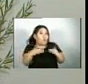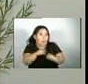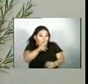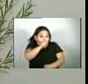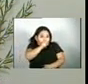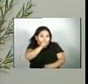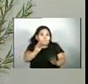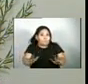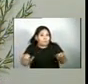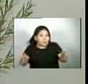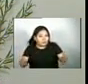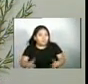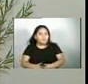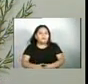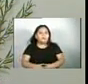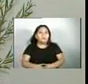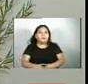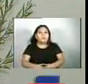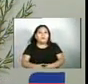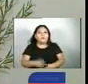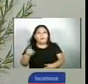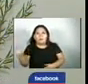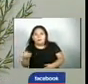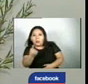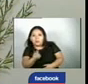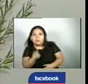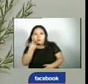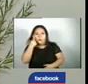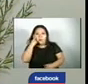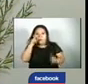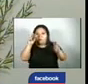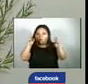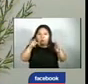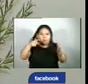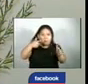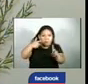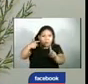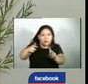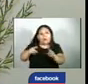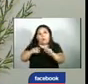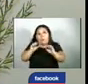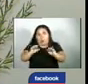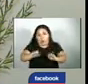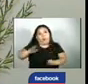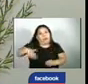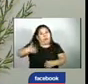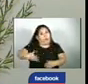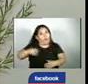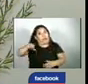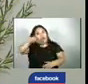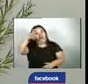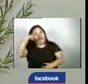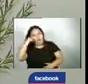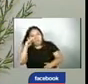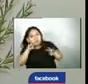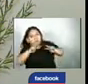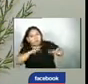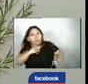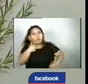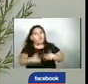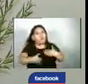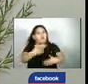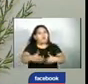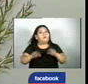sea dentro del marco de crímenes contra la humanidad, hasta se les puede abrir procesos internacionales en su contra. Así que es mucho